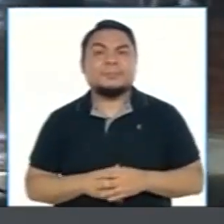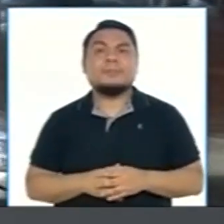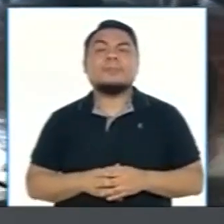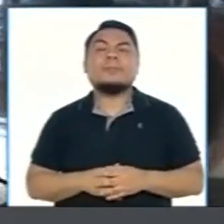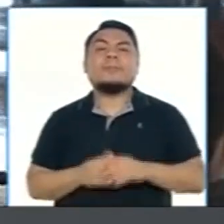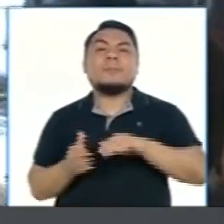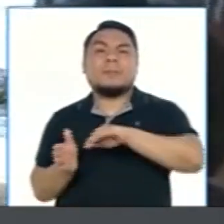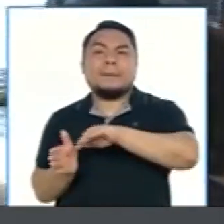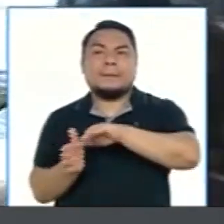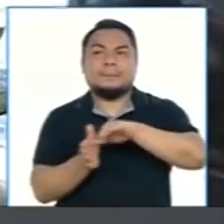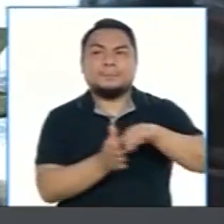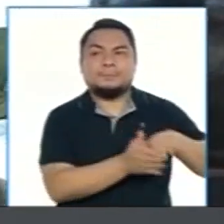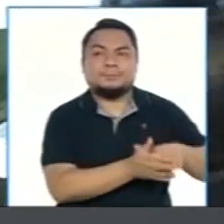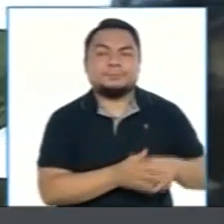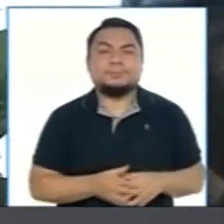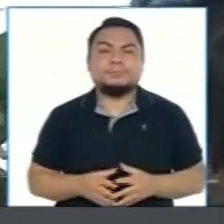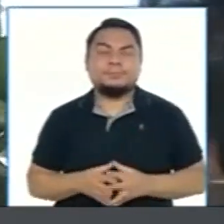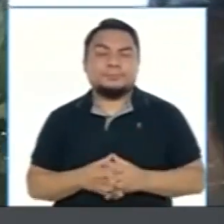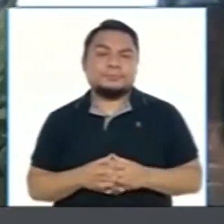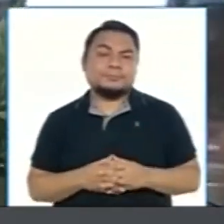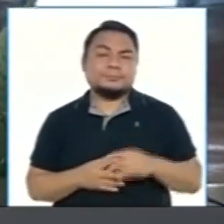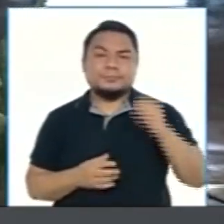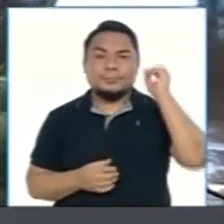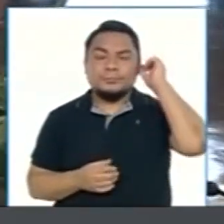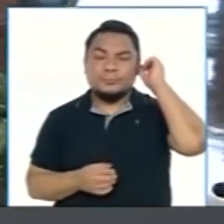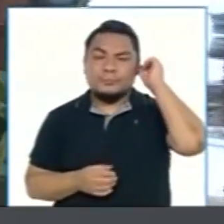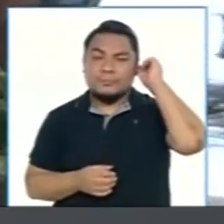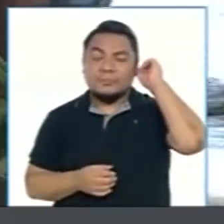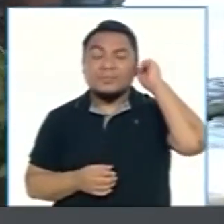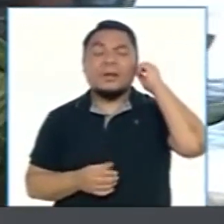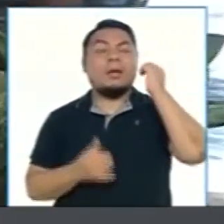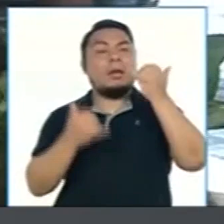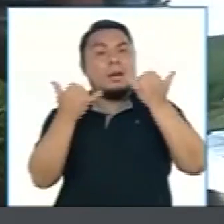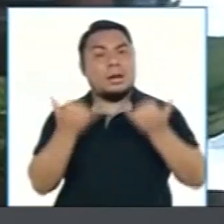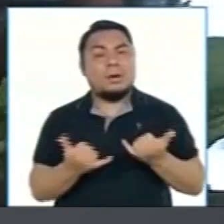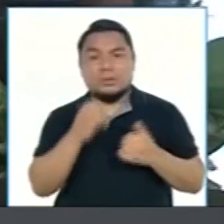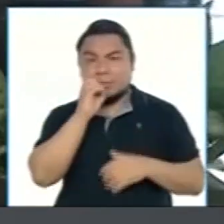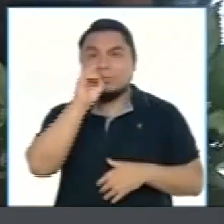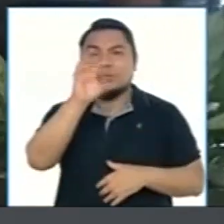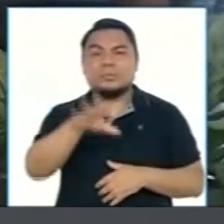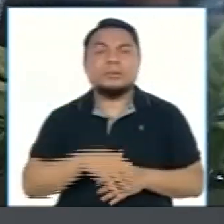también manifestar una información